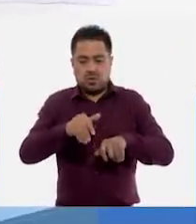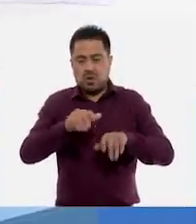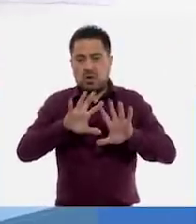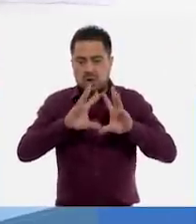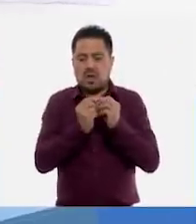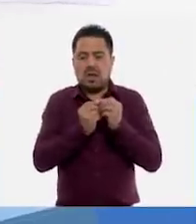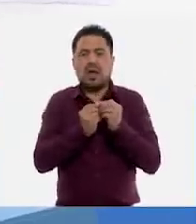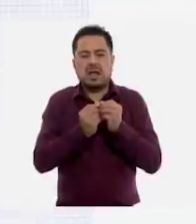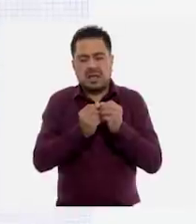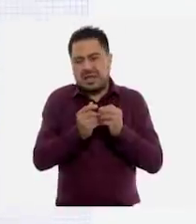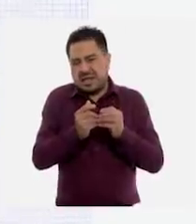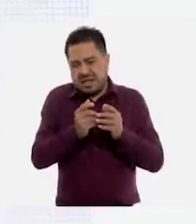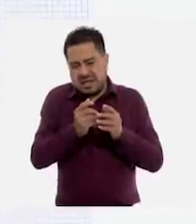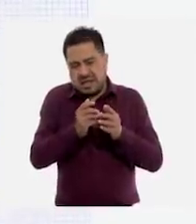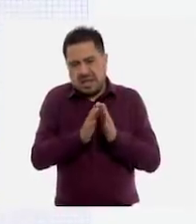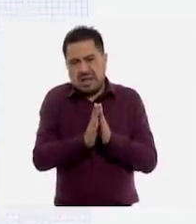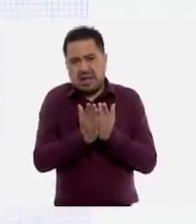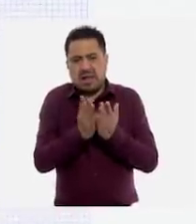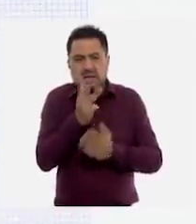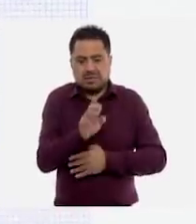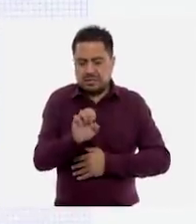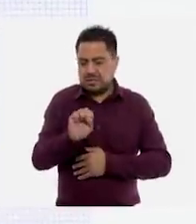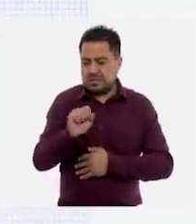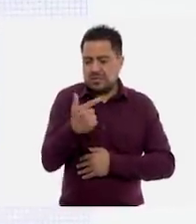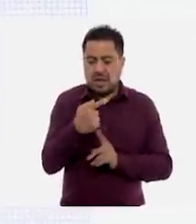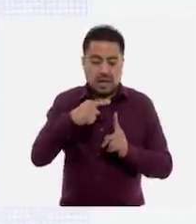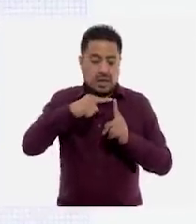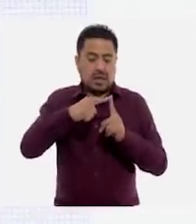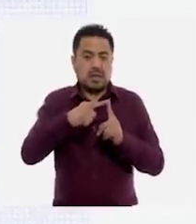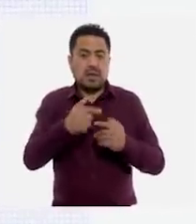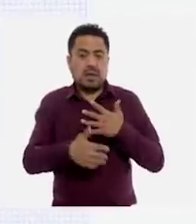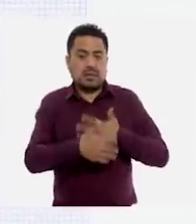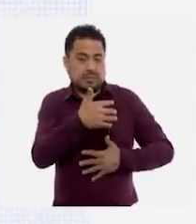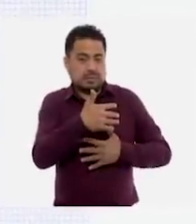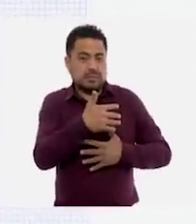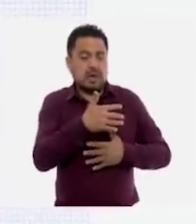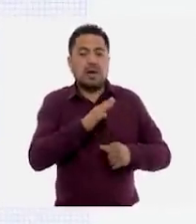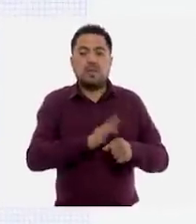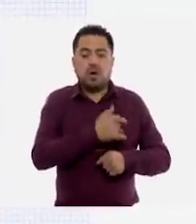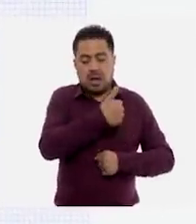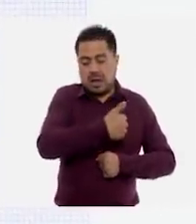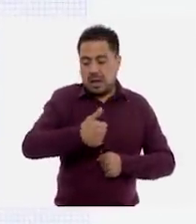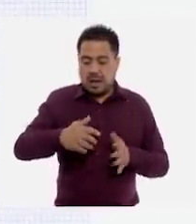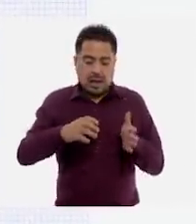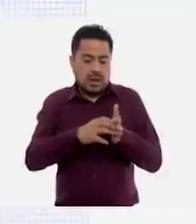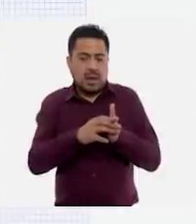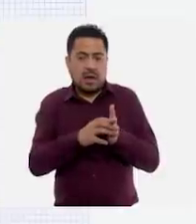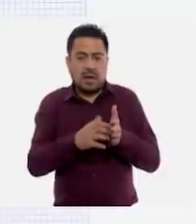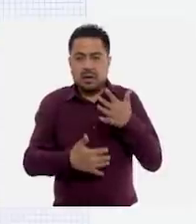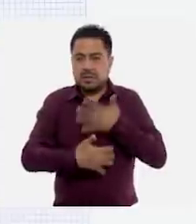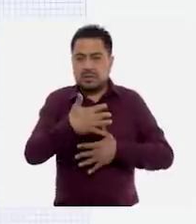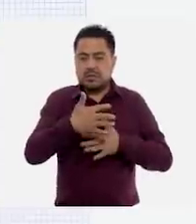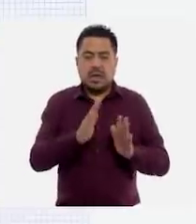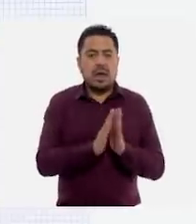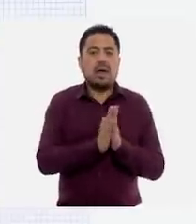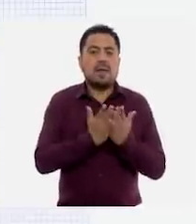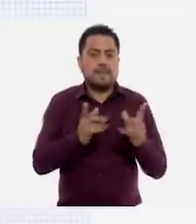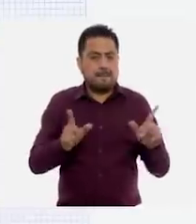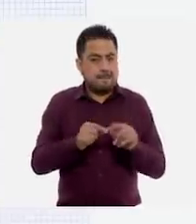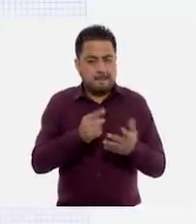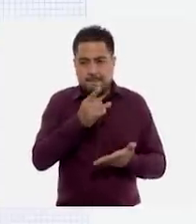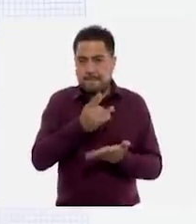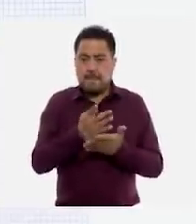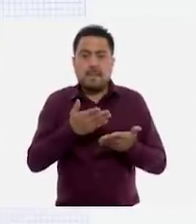es 367 y lo dividimos entre 15 porque a cada caja le caben 15 libros. 15 libros,